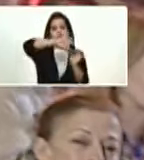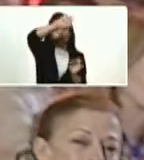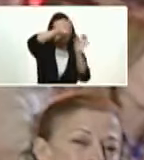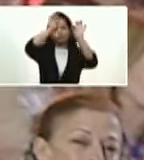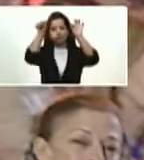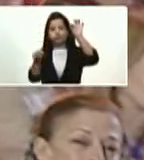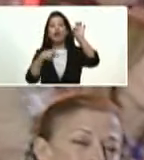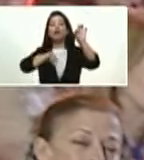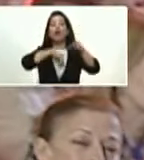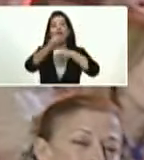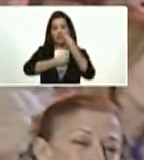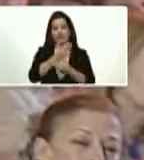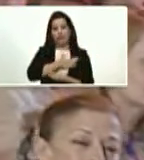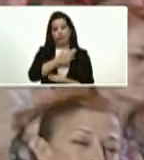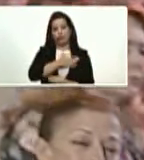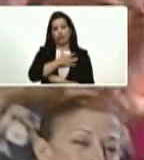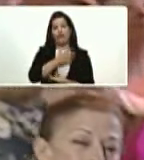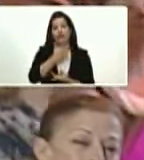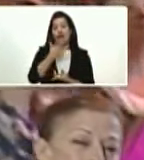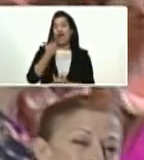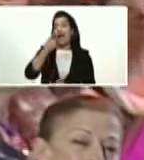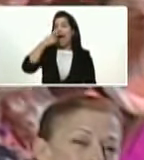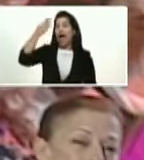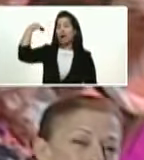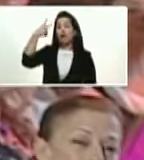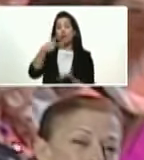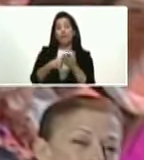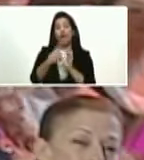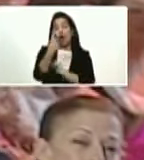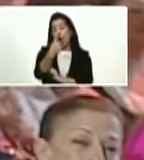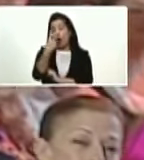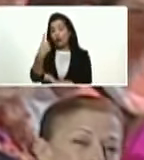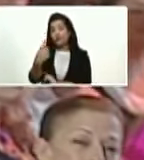recuperada por el comandante Chávez en el año 2011,